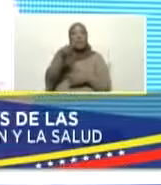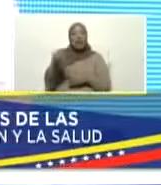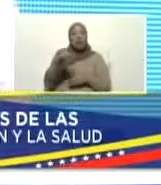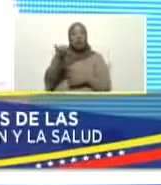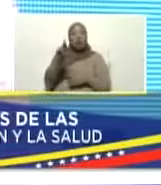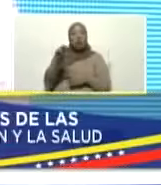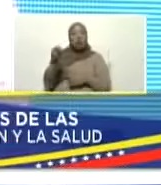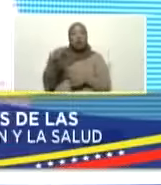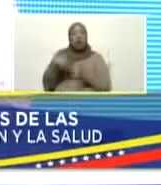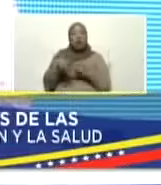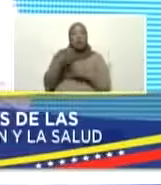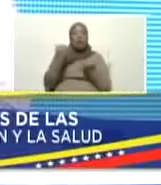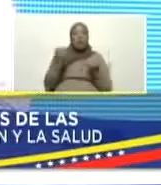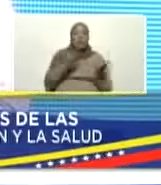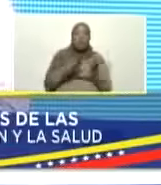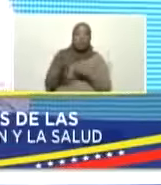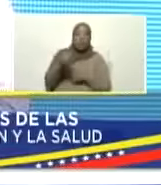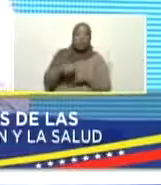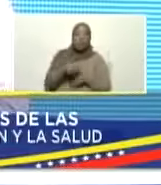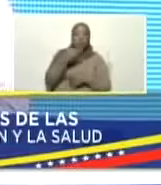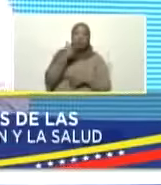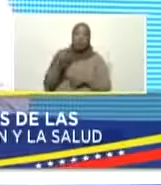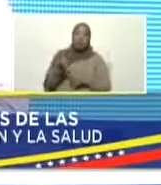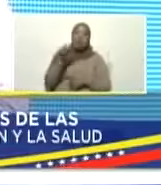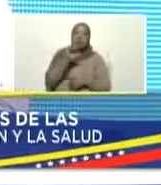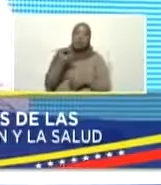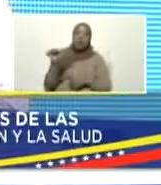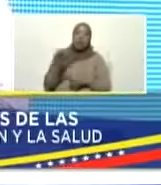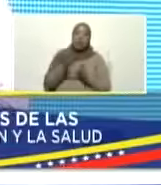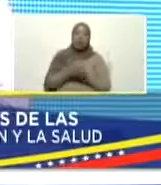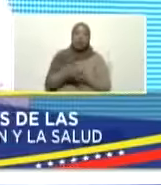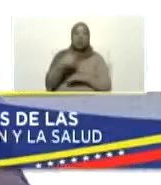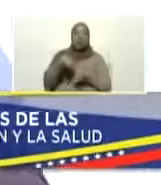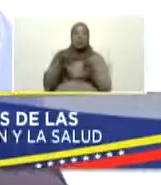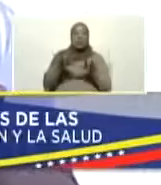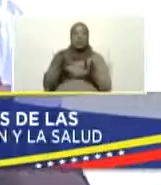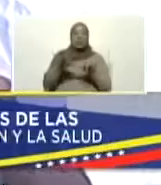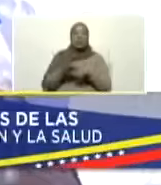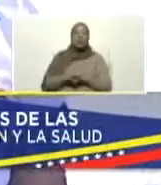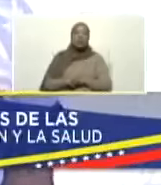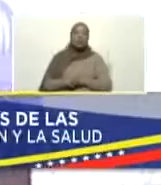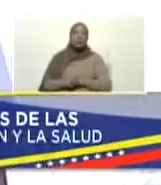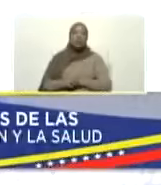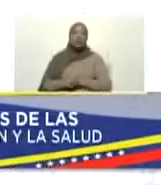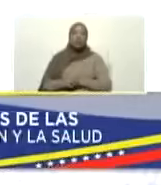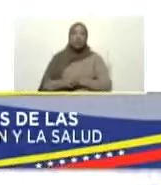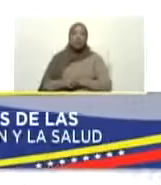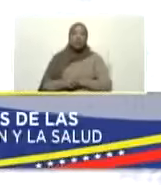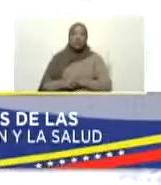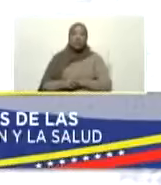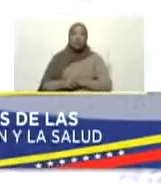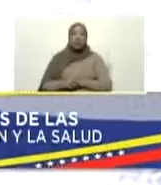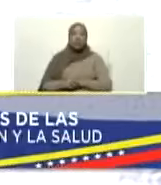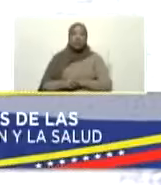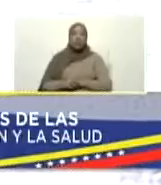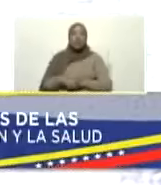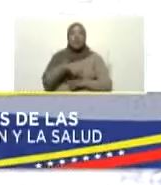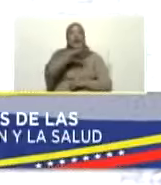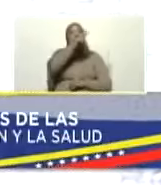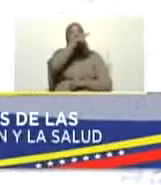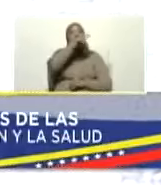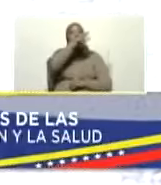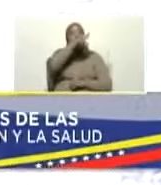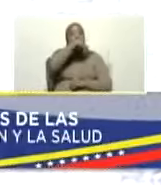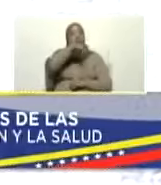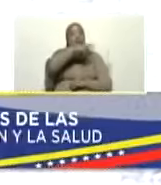Bienvenida, Rosmarie. Estás en el primer semestre de Sistema. Usted lo ha dicho, señor presidente. Catuquete Caidamo,